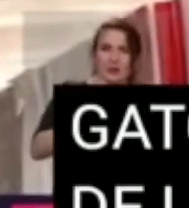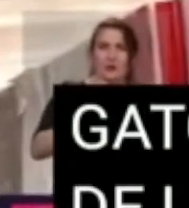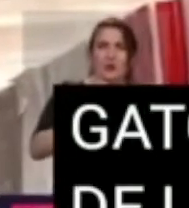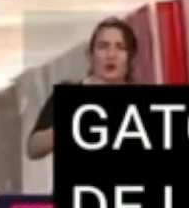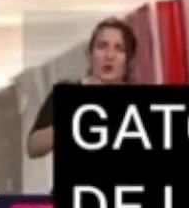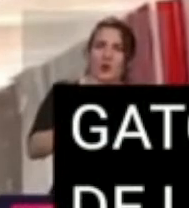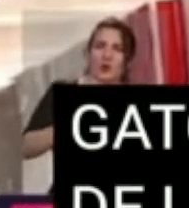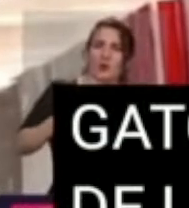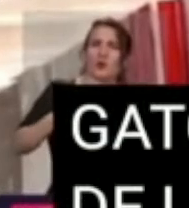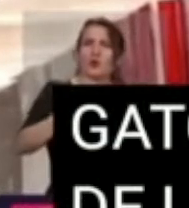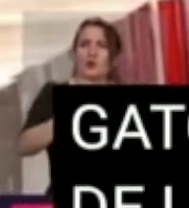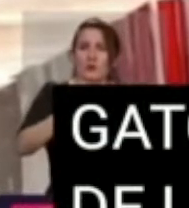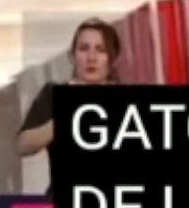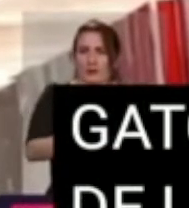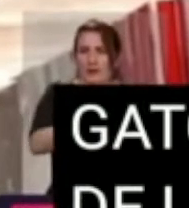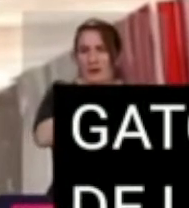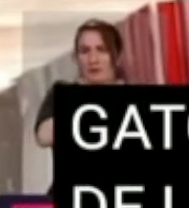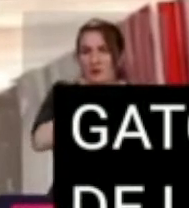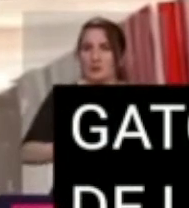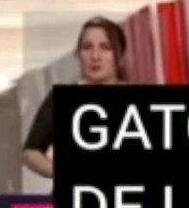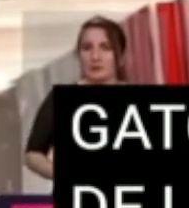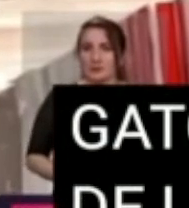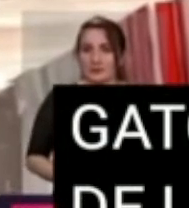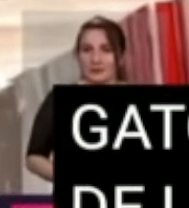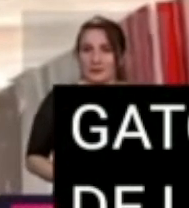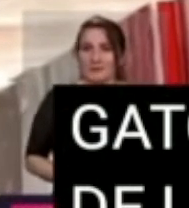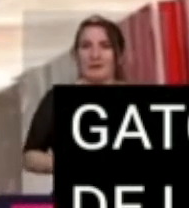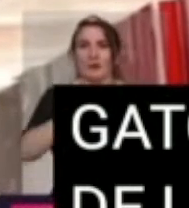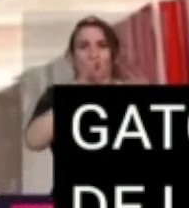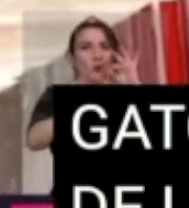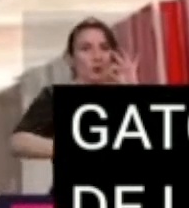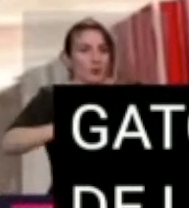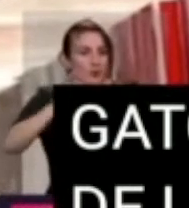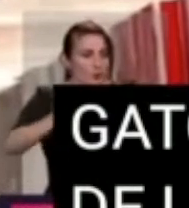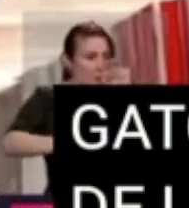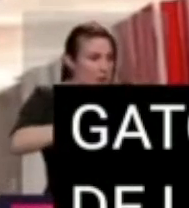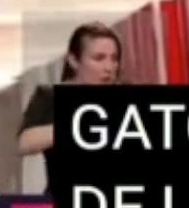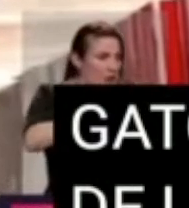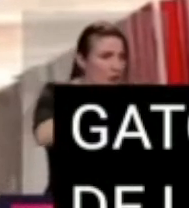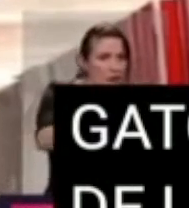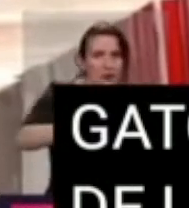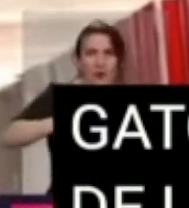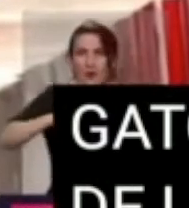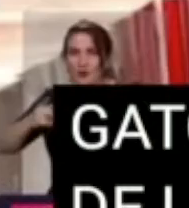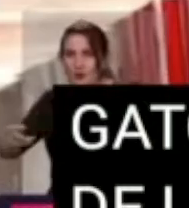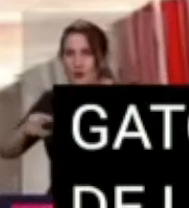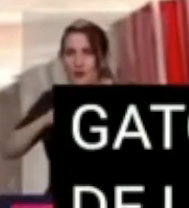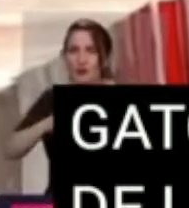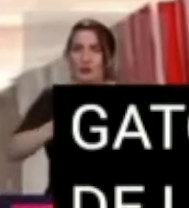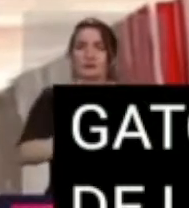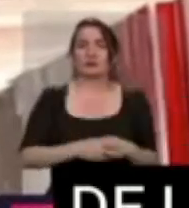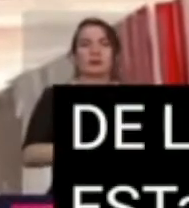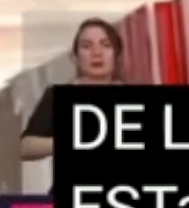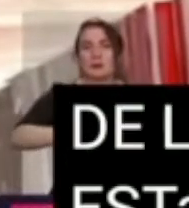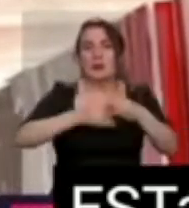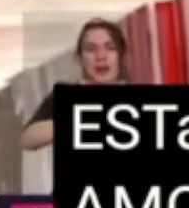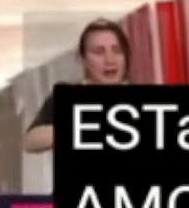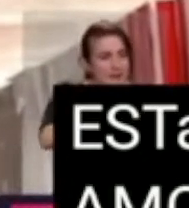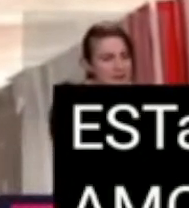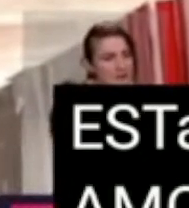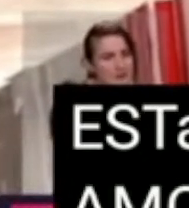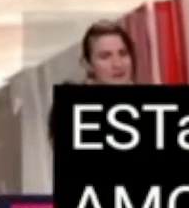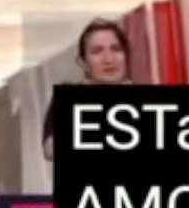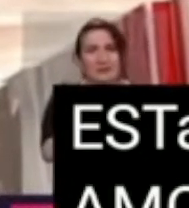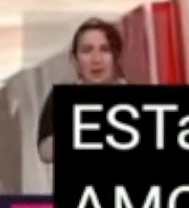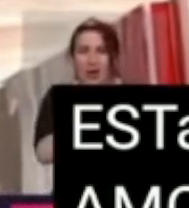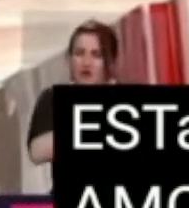unidos por el amor, por el cuidado de los unos con los otros, por la amistad, el amor